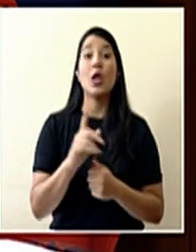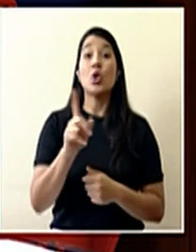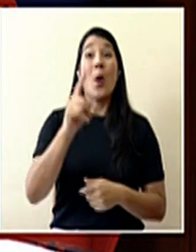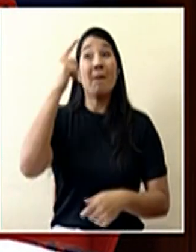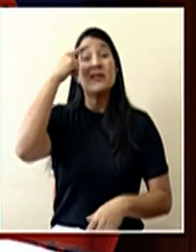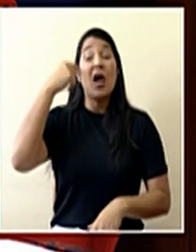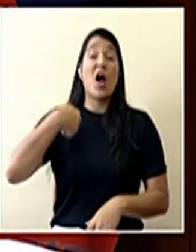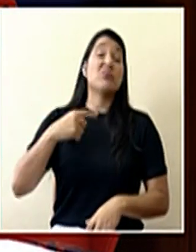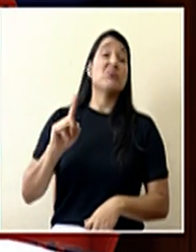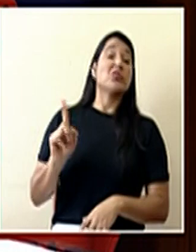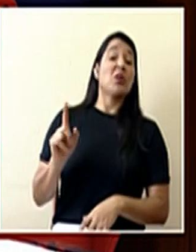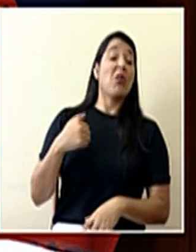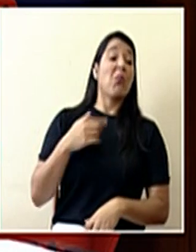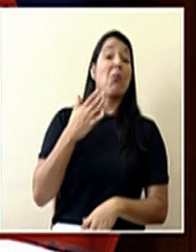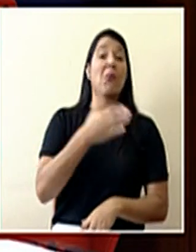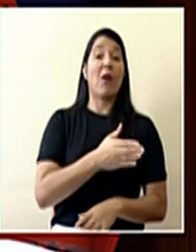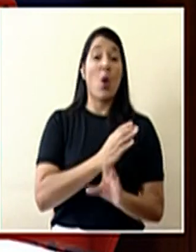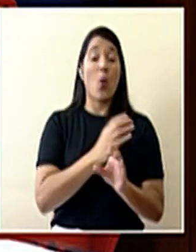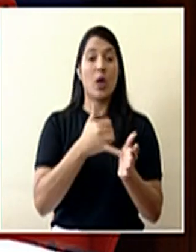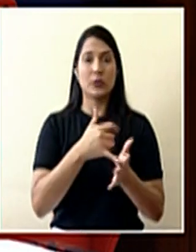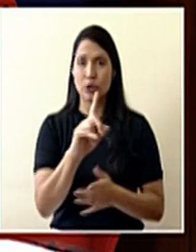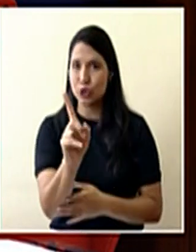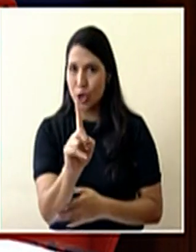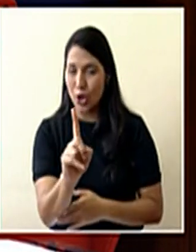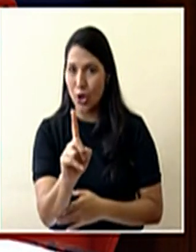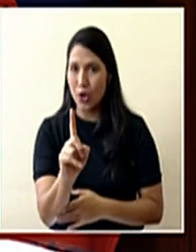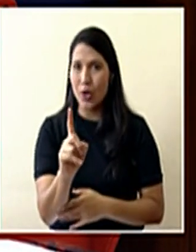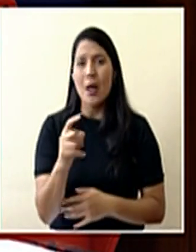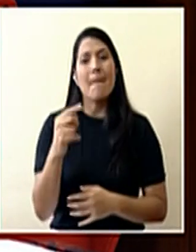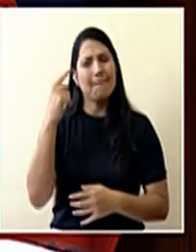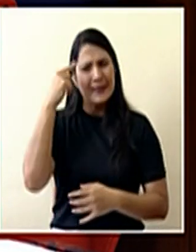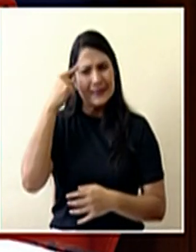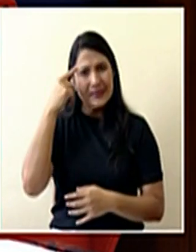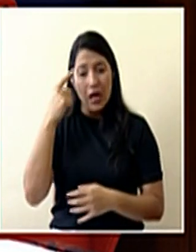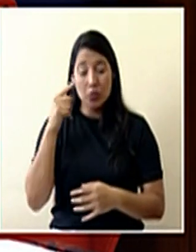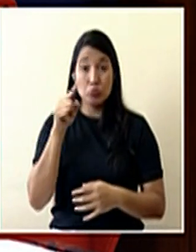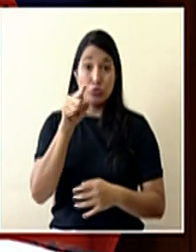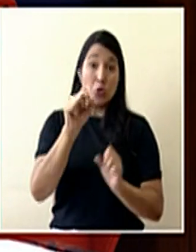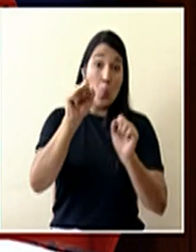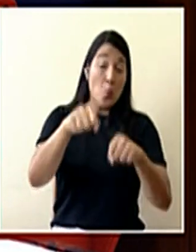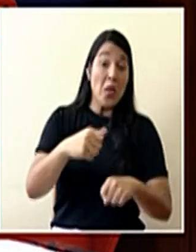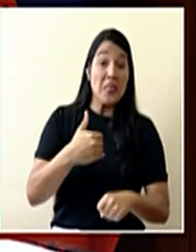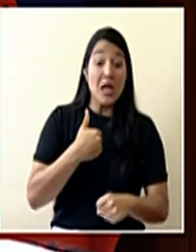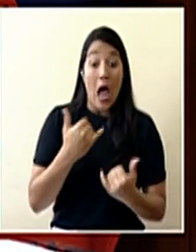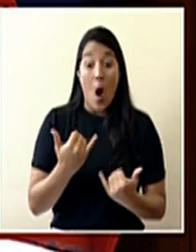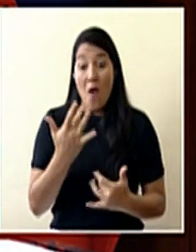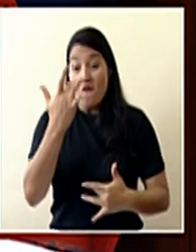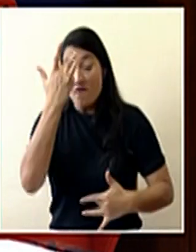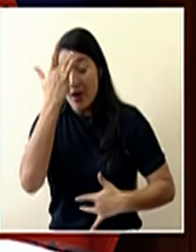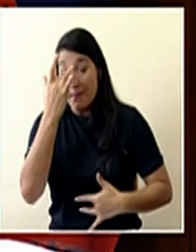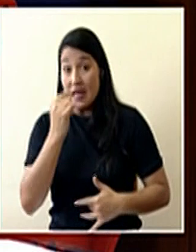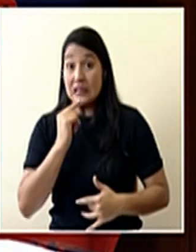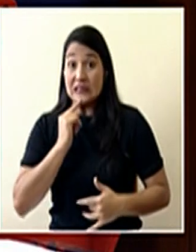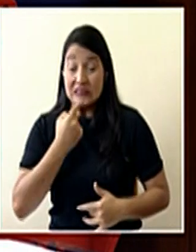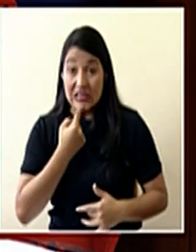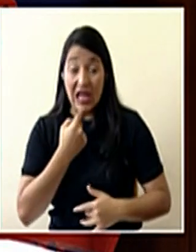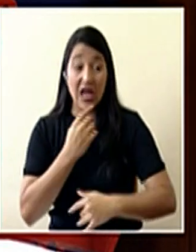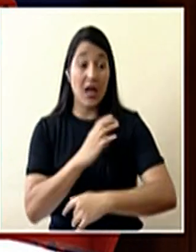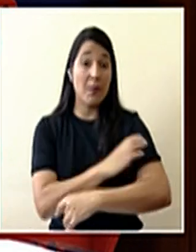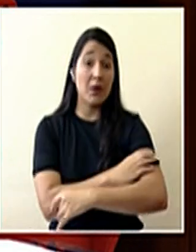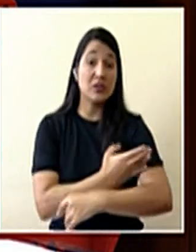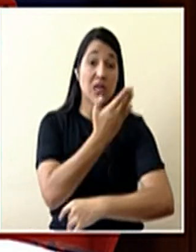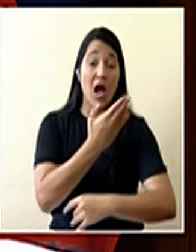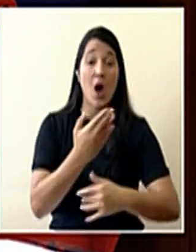tocar. Se trata de que yo perfectamente o alguna persona podría estar padeciendo una enfermedad crónica severa o alguna